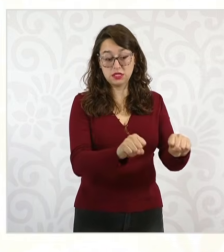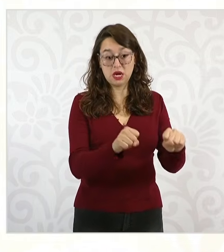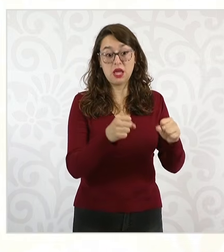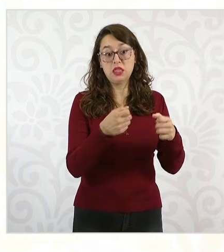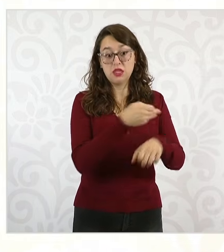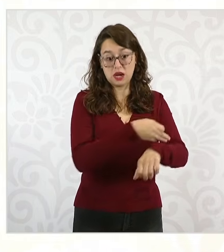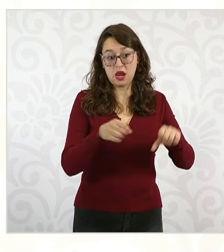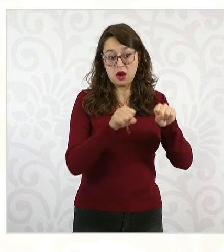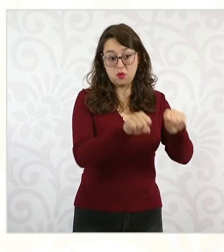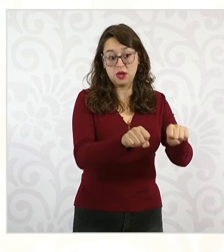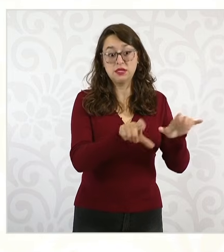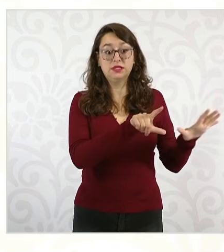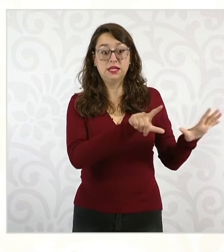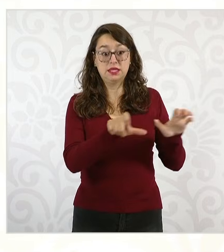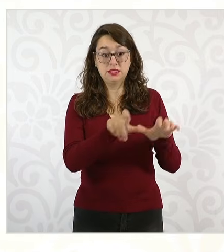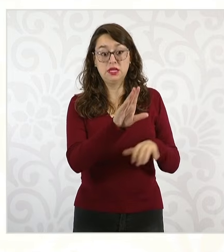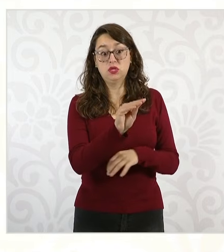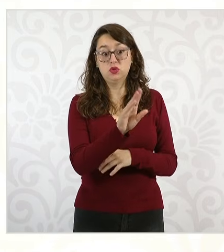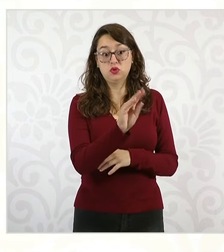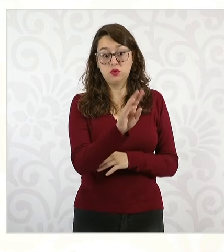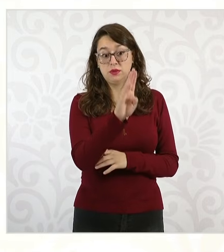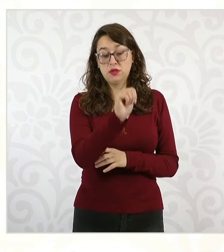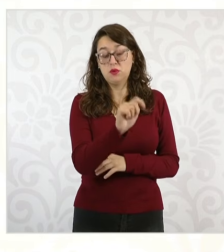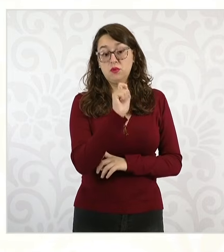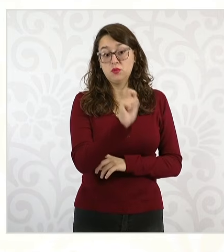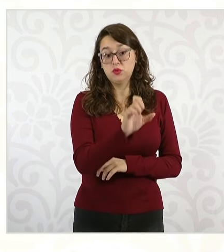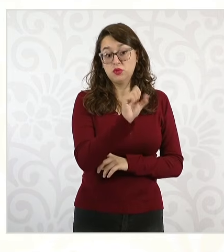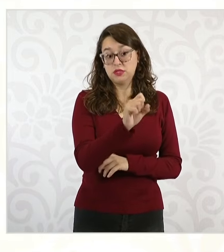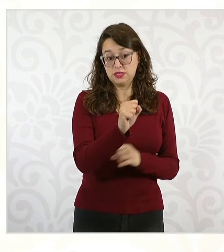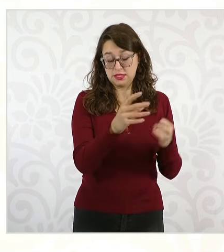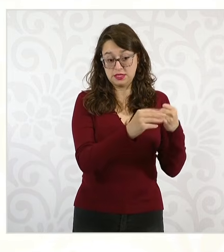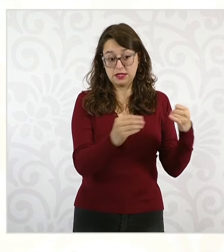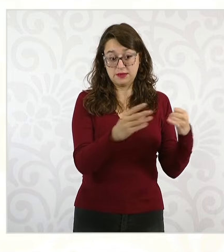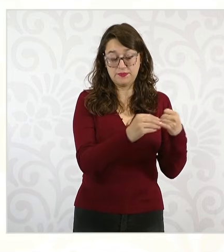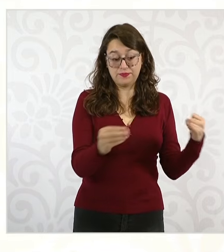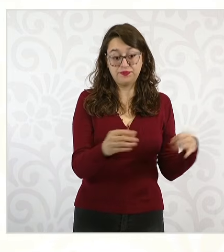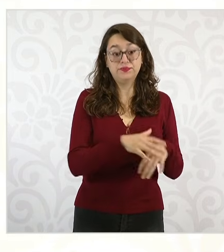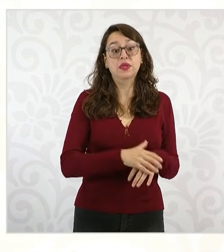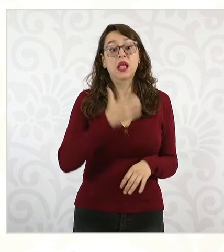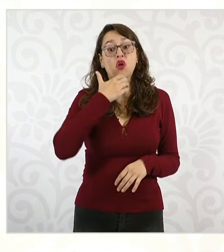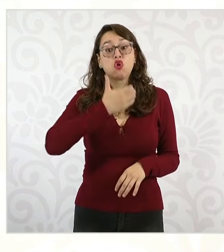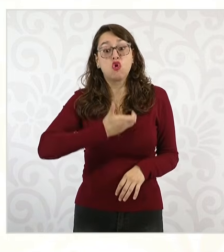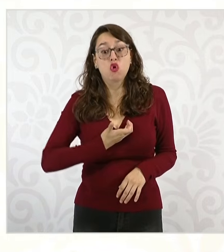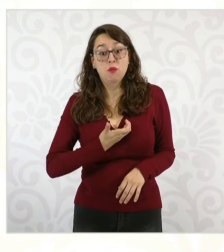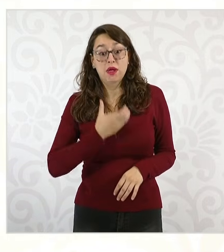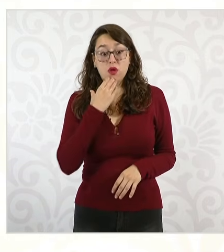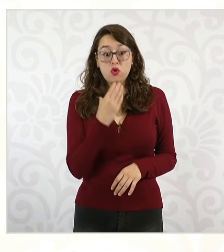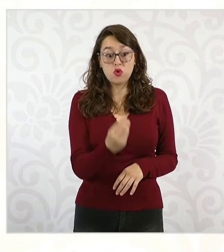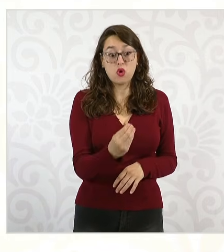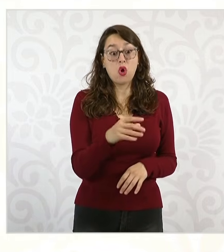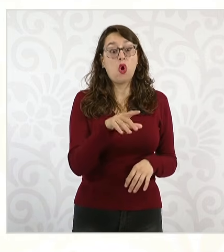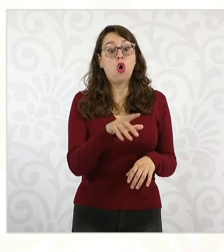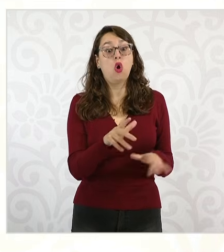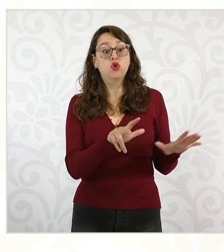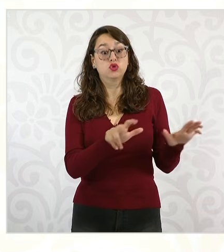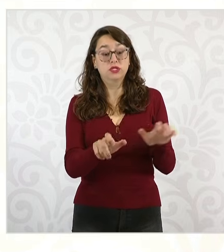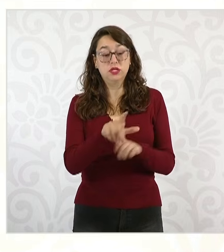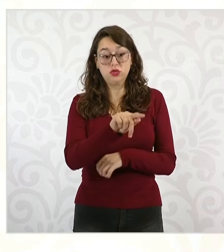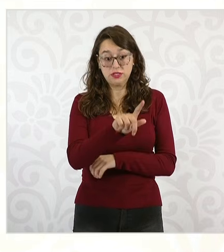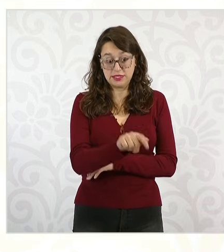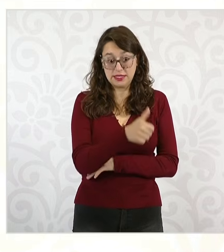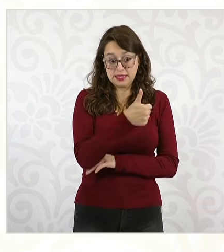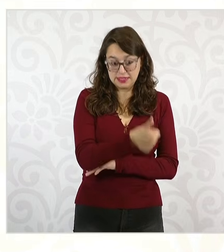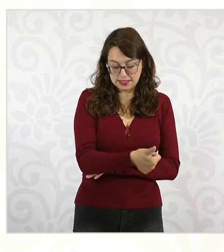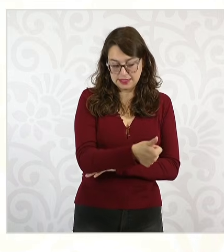barata, 799 pesos con 60 centavos palomita. La más cara, La Comer Coyoacán,